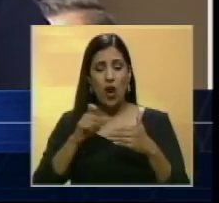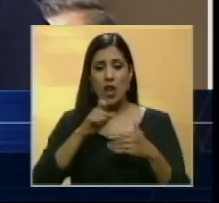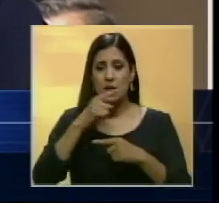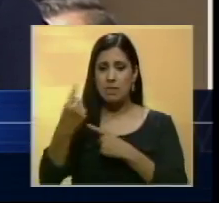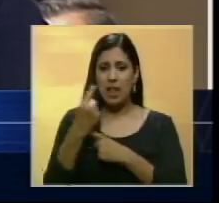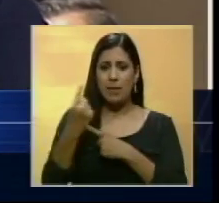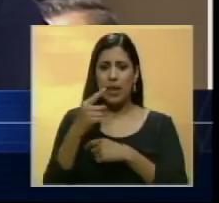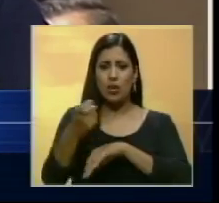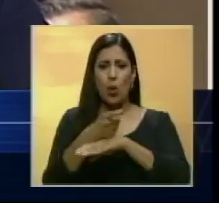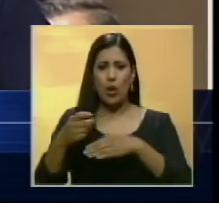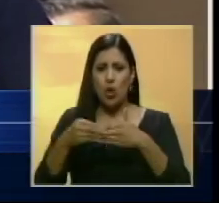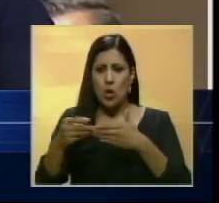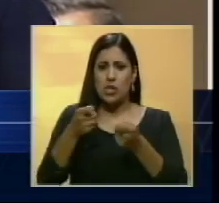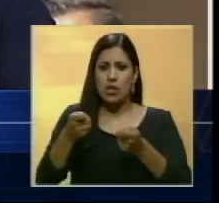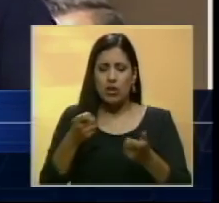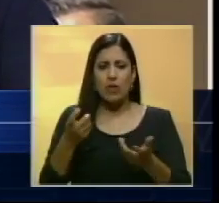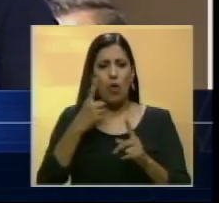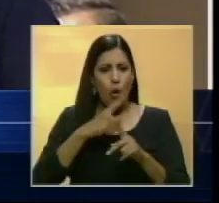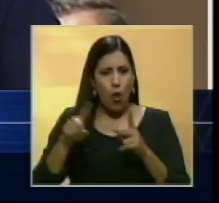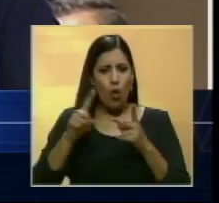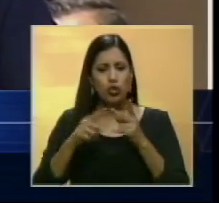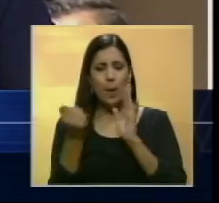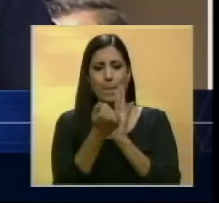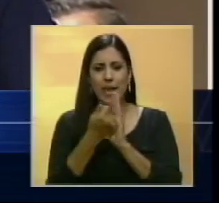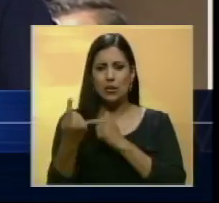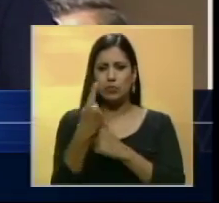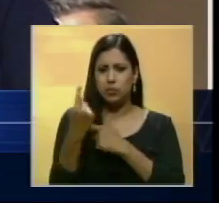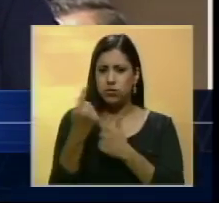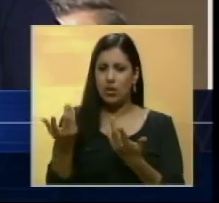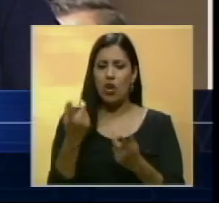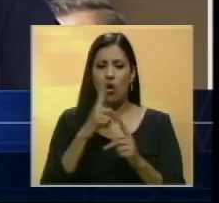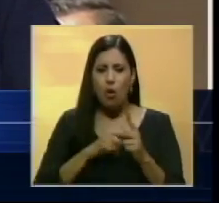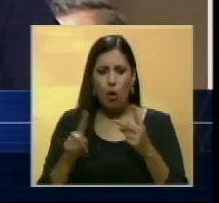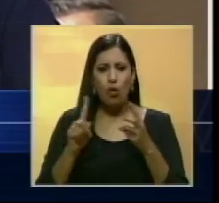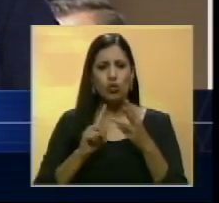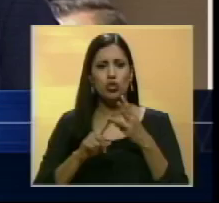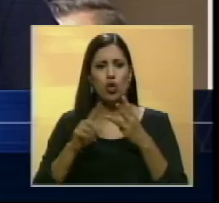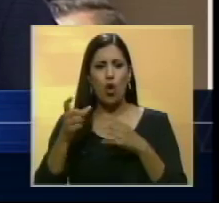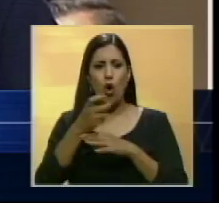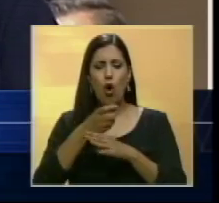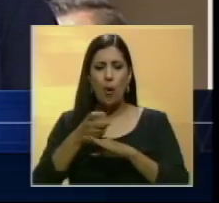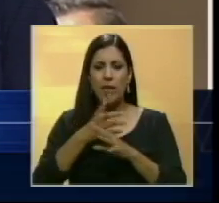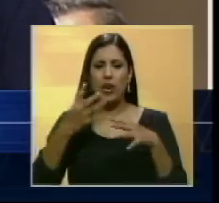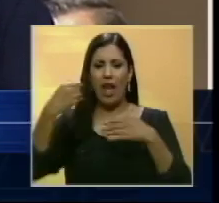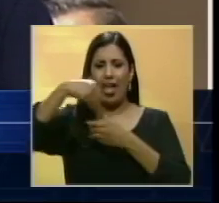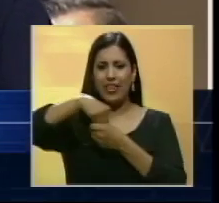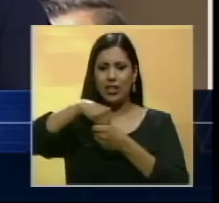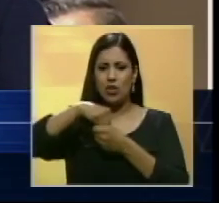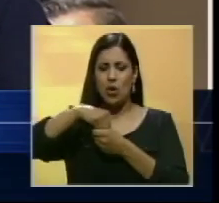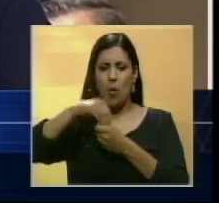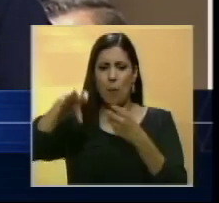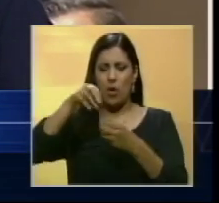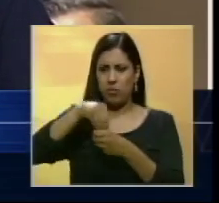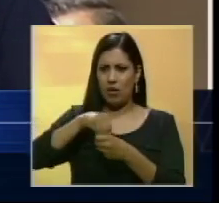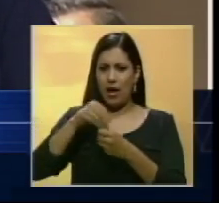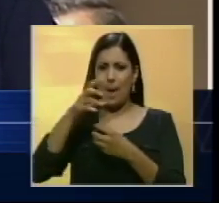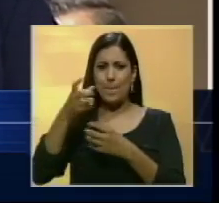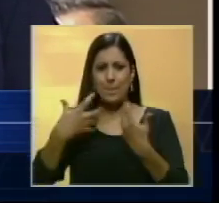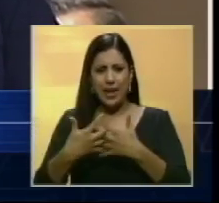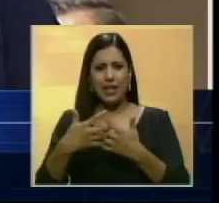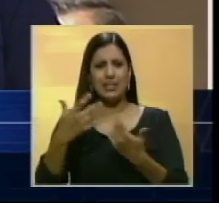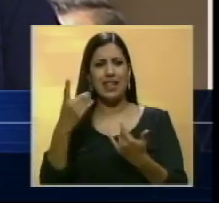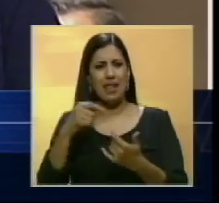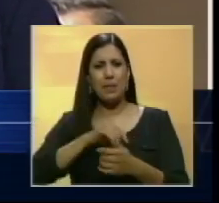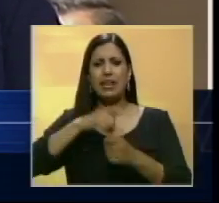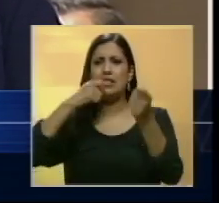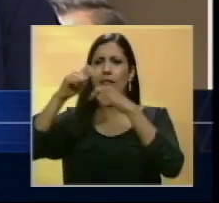rígido, también los controles de precios, la intervención del Estado dentro de las empresas y el exceso de importaciones